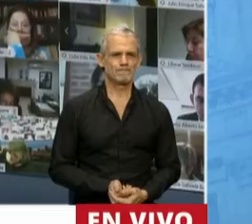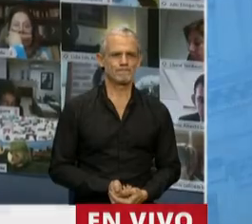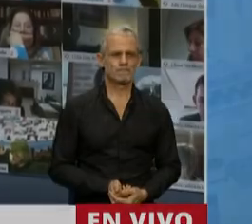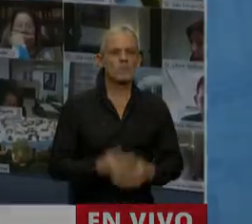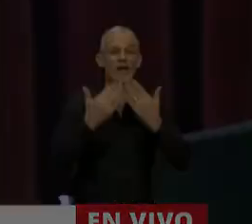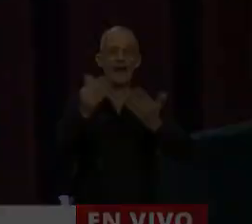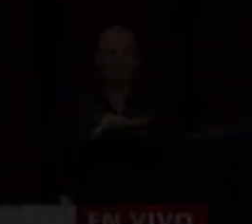Gracias, diputada.